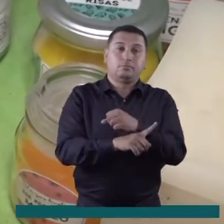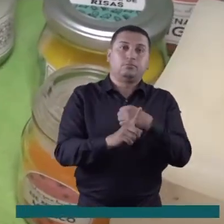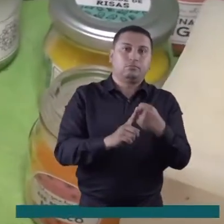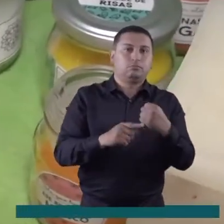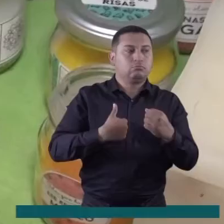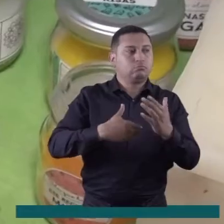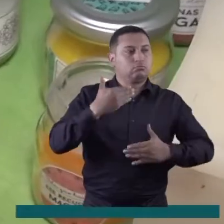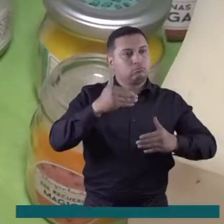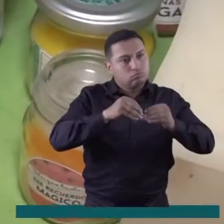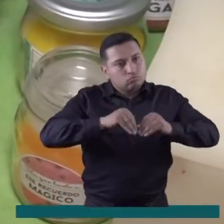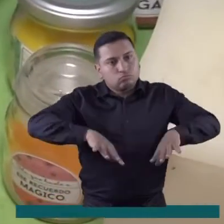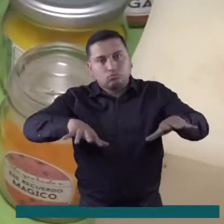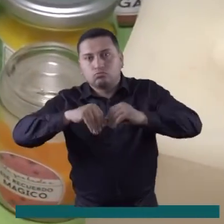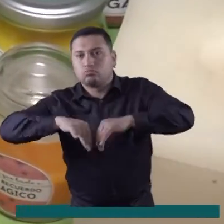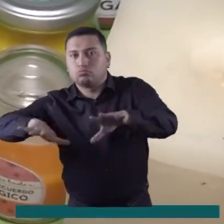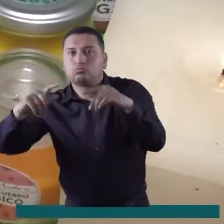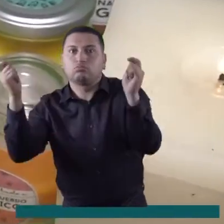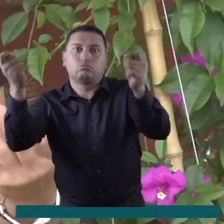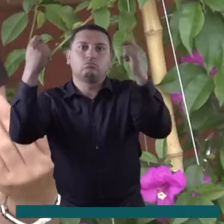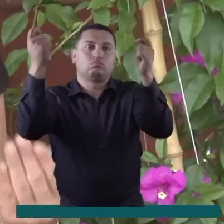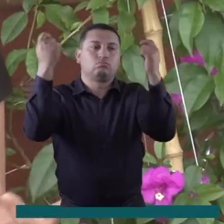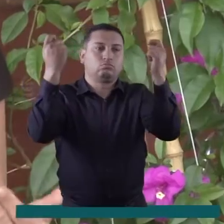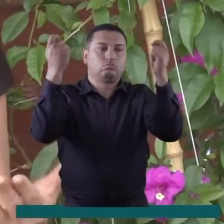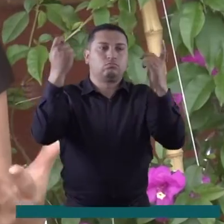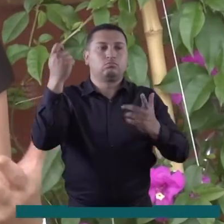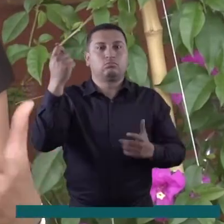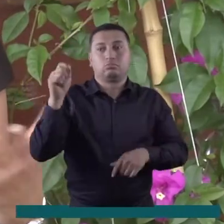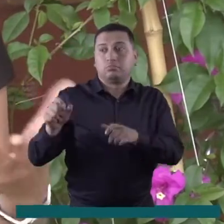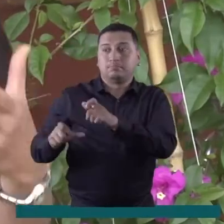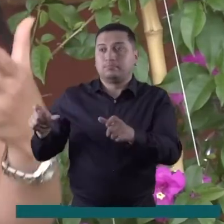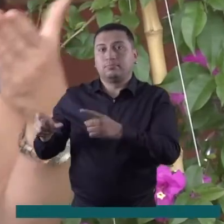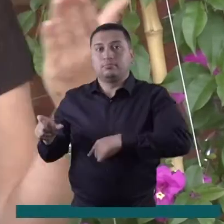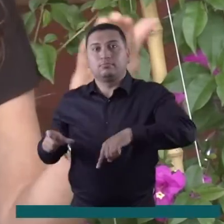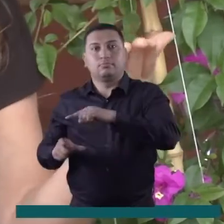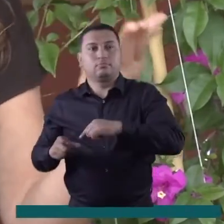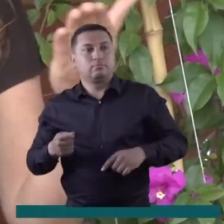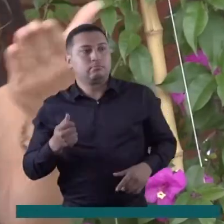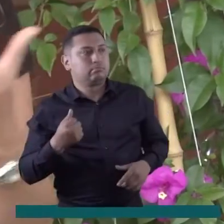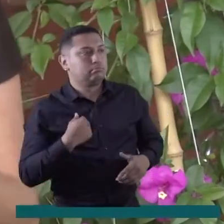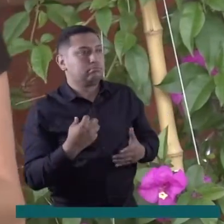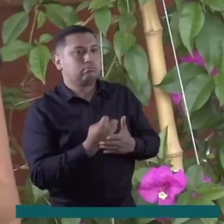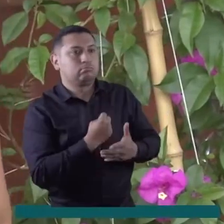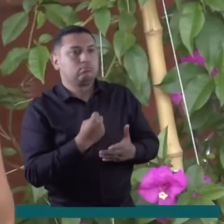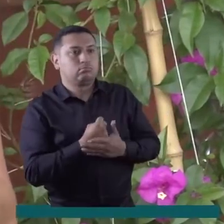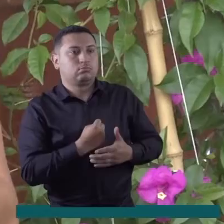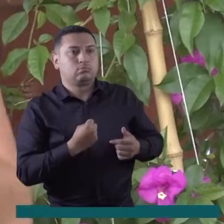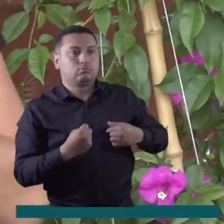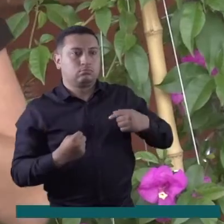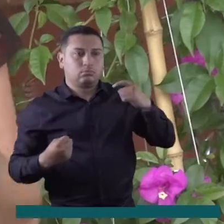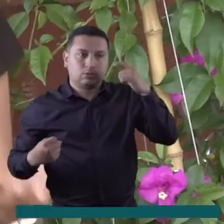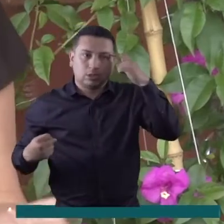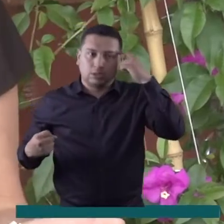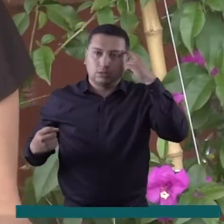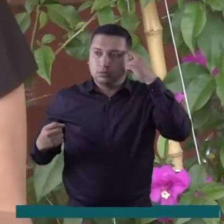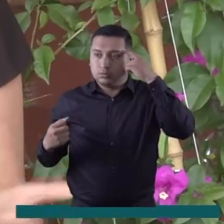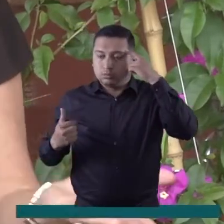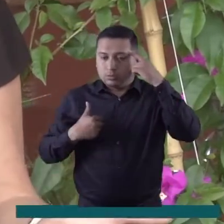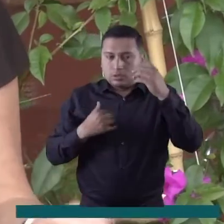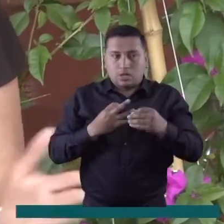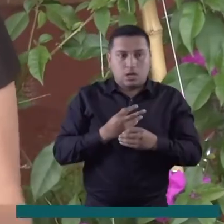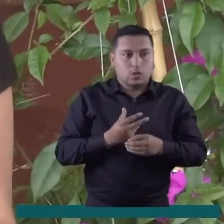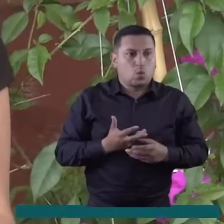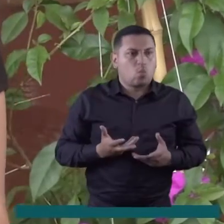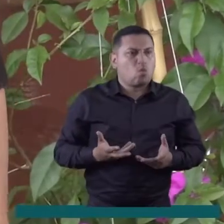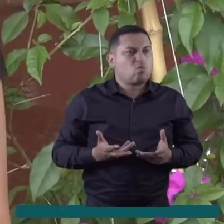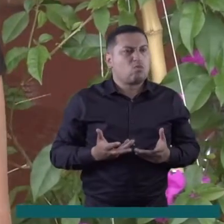Por medio de redes sociales empecé como a divulgarlas, a promocionarlas, y mientras muchas personas no tenían ingresos, yo pensé que era otra también,